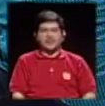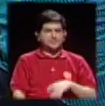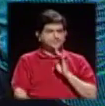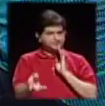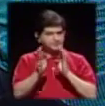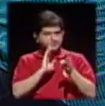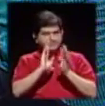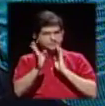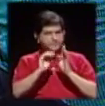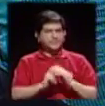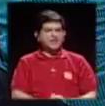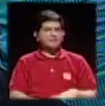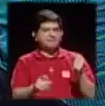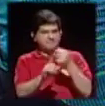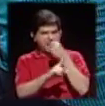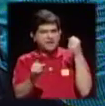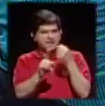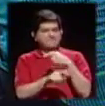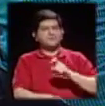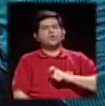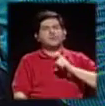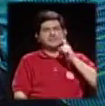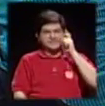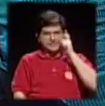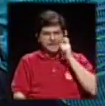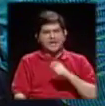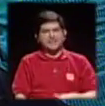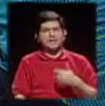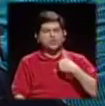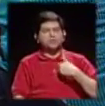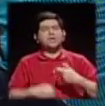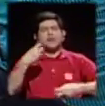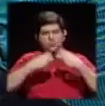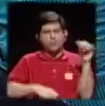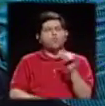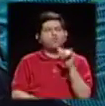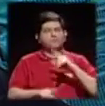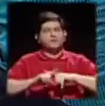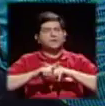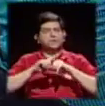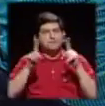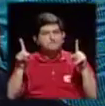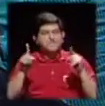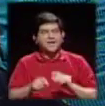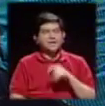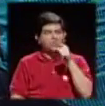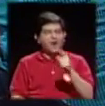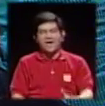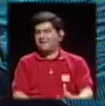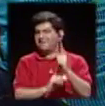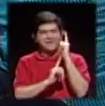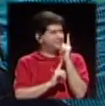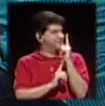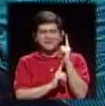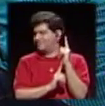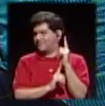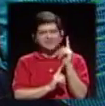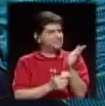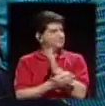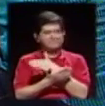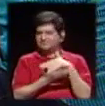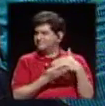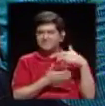hablando de la violencia de género, pues tiene que haber un conflicto también, pero ahí las armas no están siendo